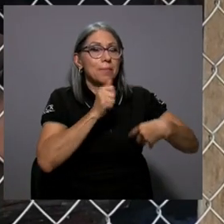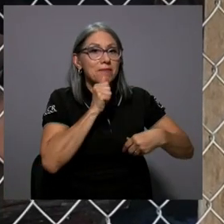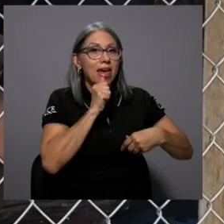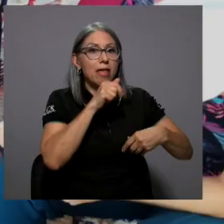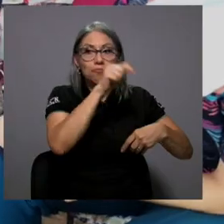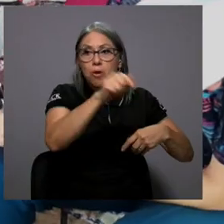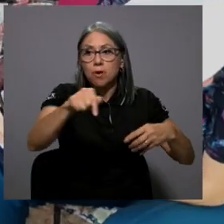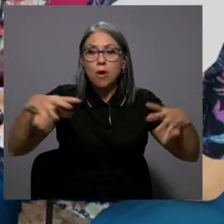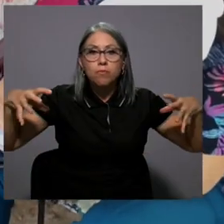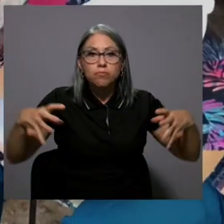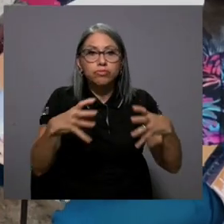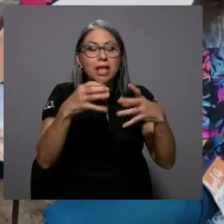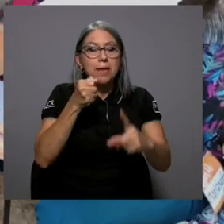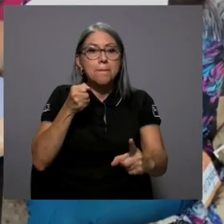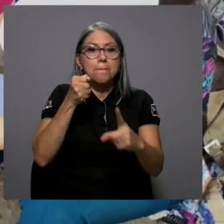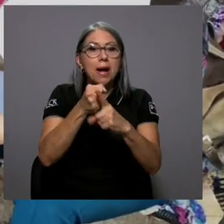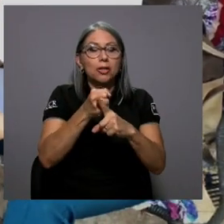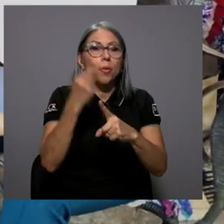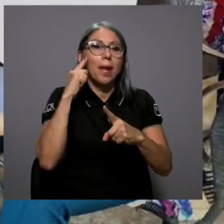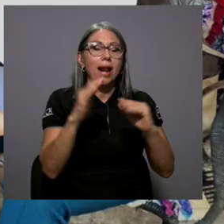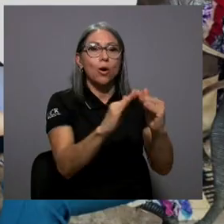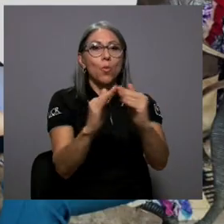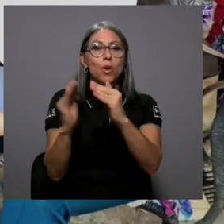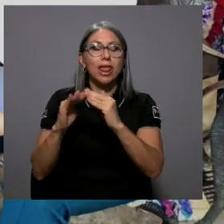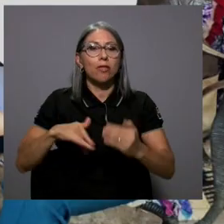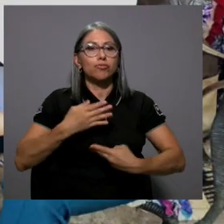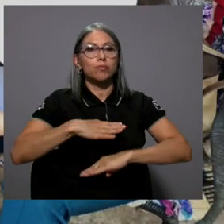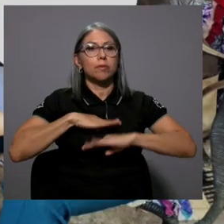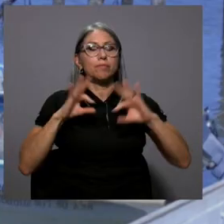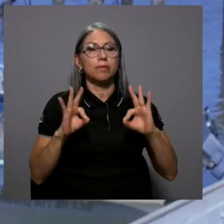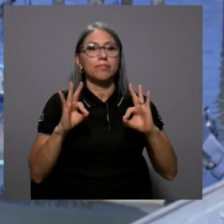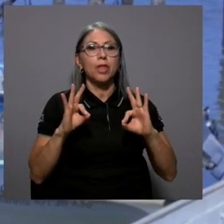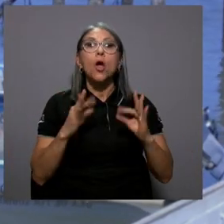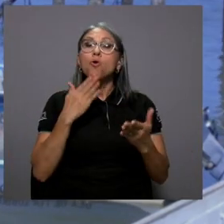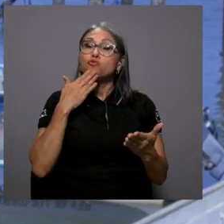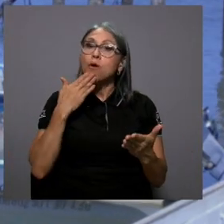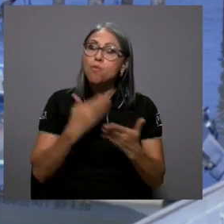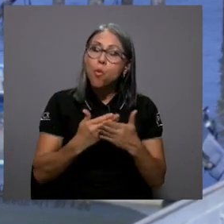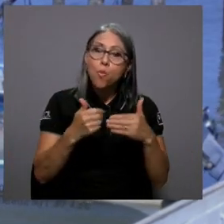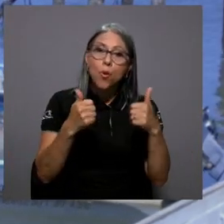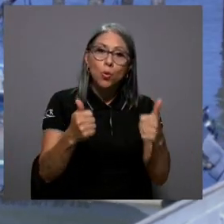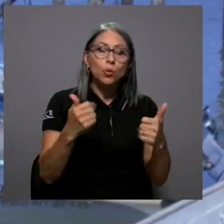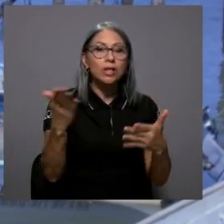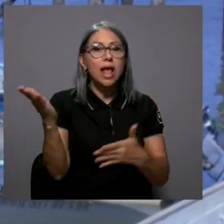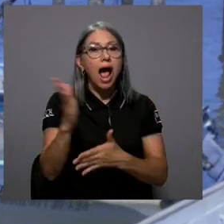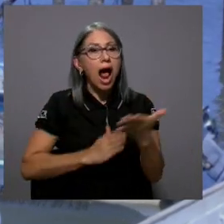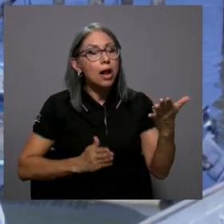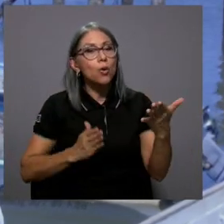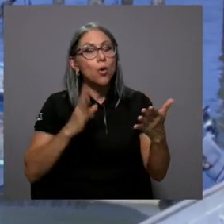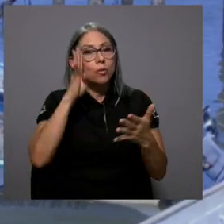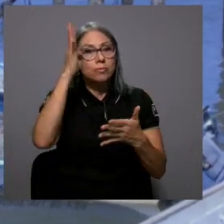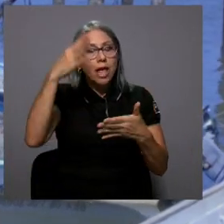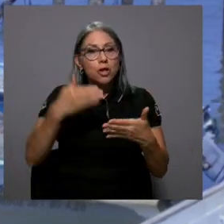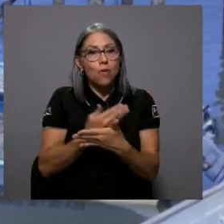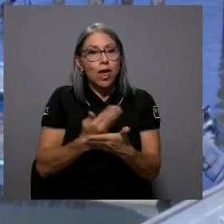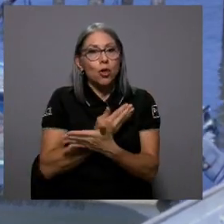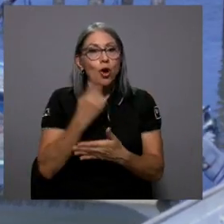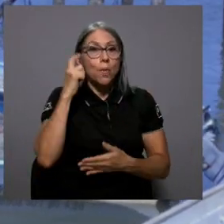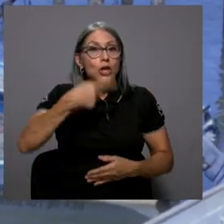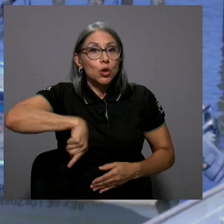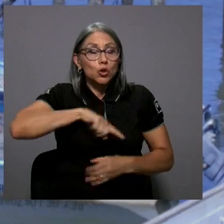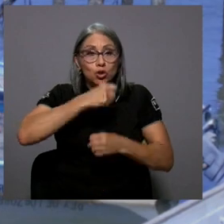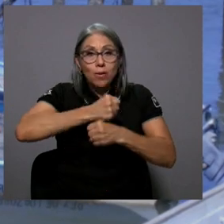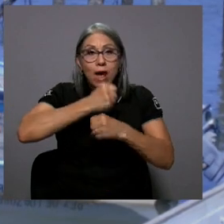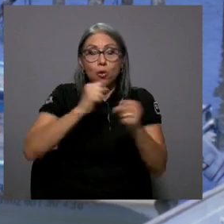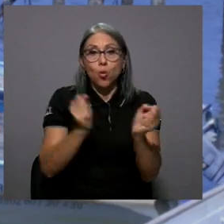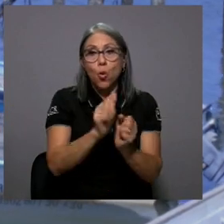para nuestra comunidad, para el bienestar de nuestra comunidad. Fue muy productivo, fue algo innovador, porque hemos trabajado